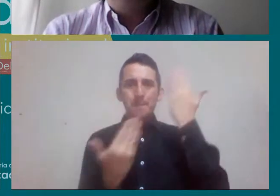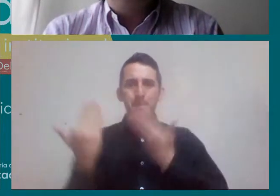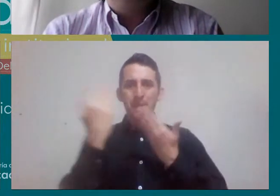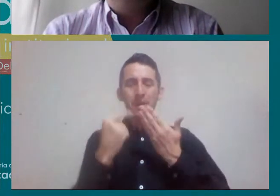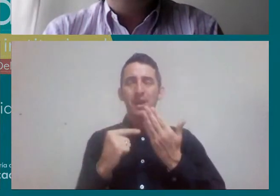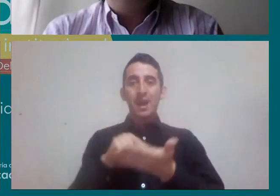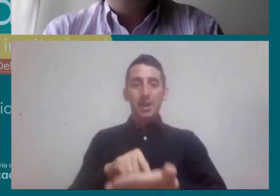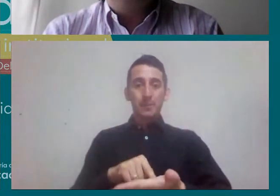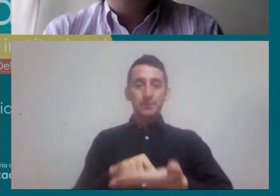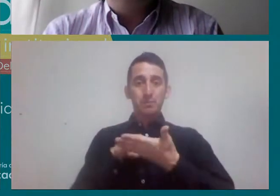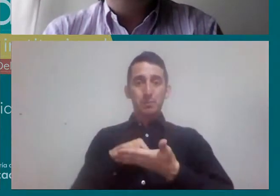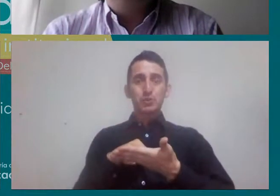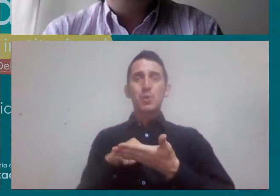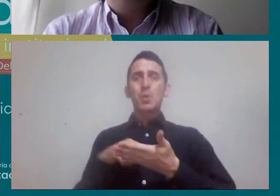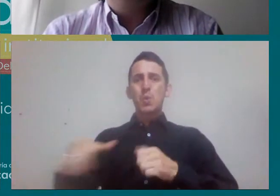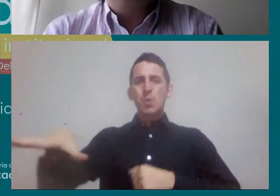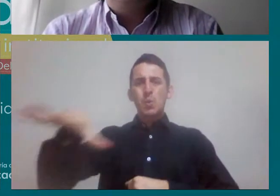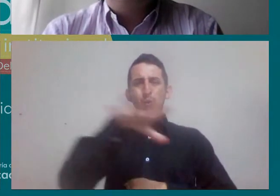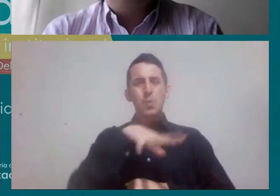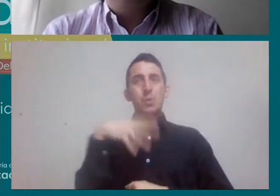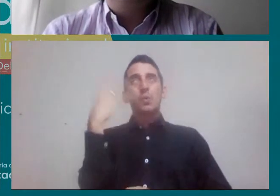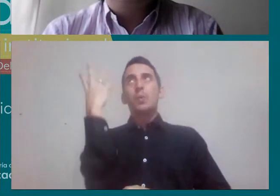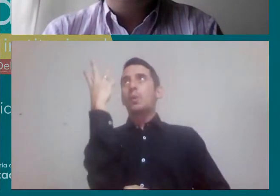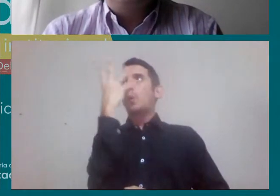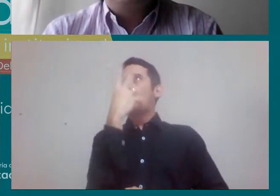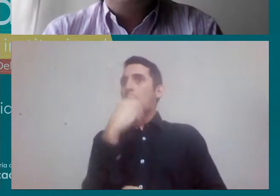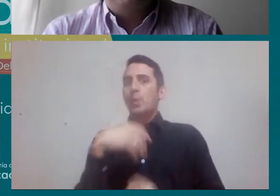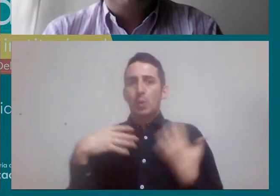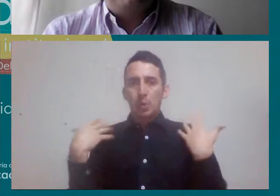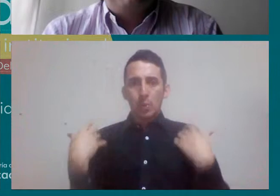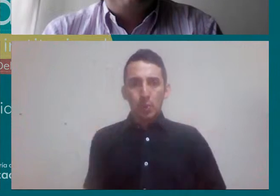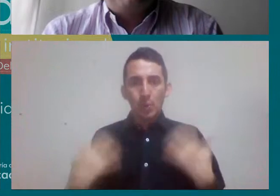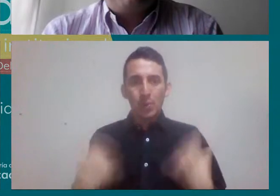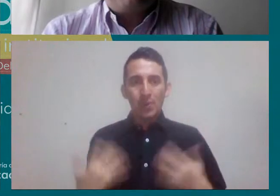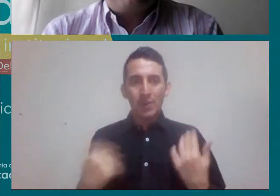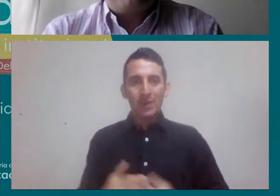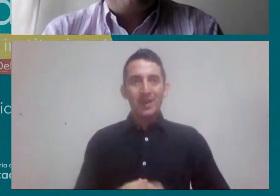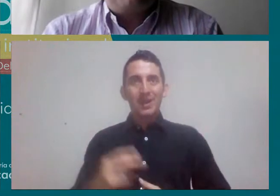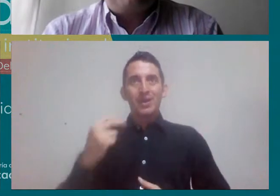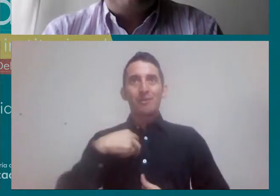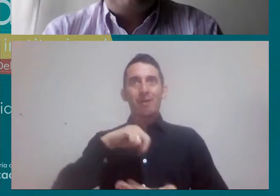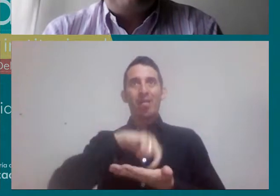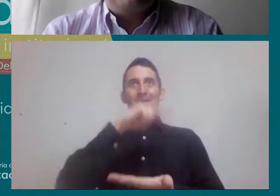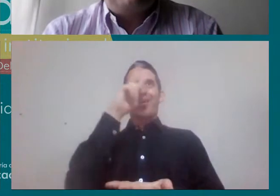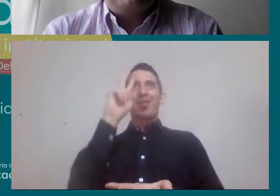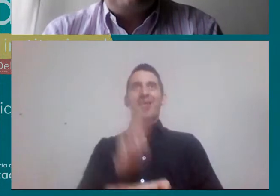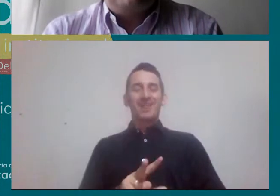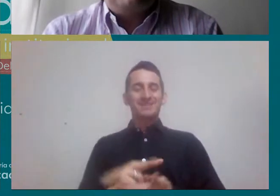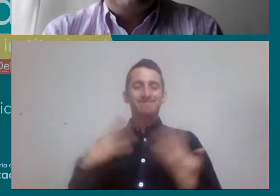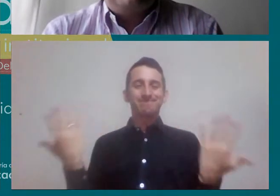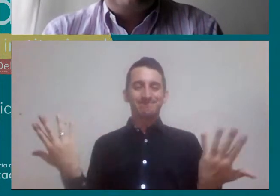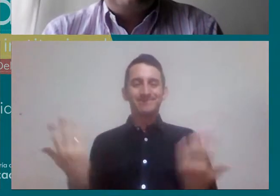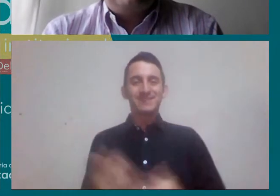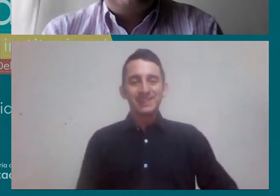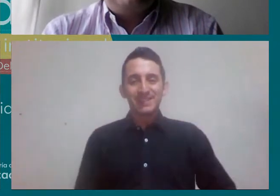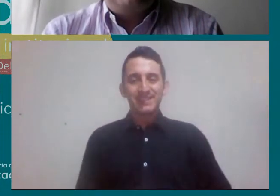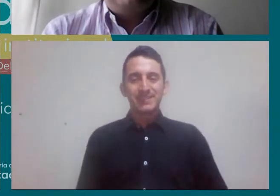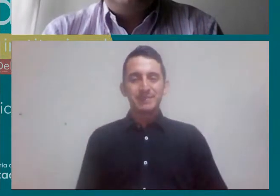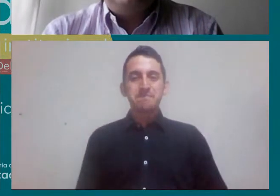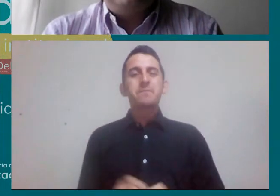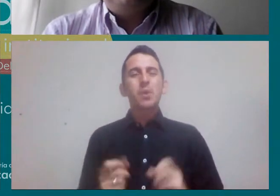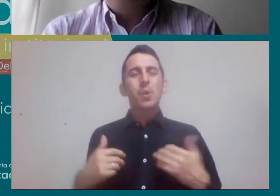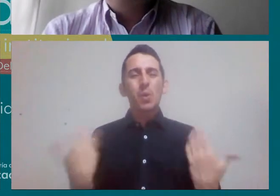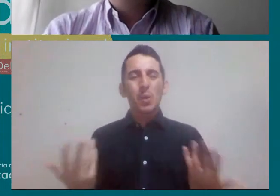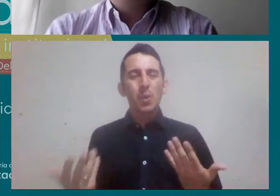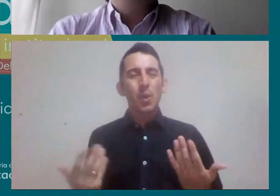paisaje verdaderamente espectacular que... Yo casi me voy de una vez, ¿no? Lástima que no hay vuelos ahora, pero